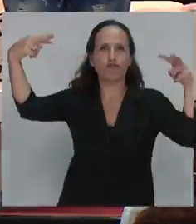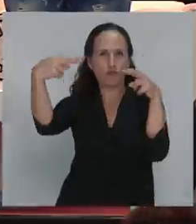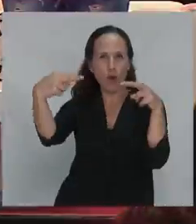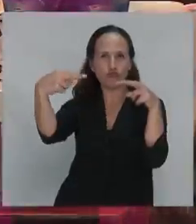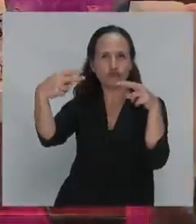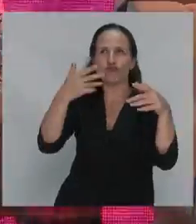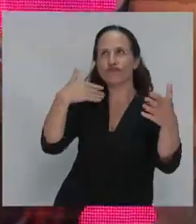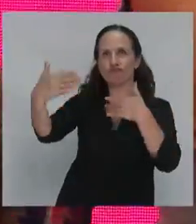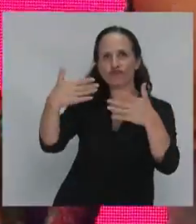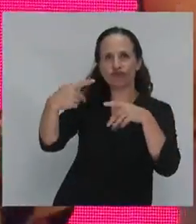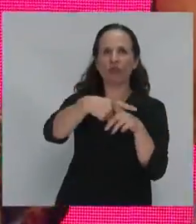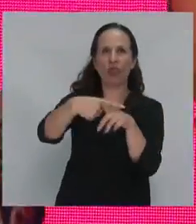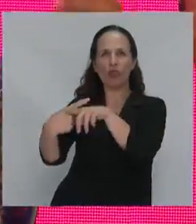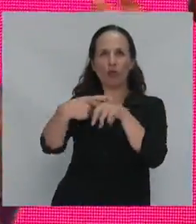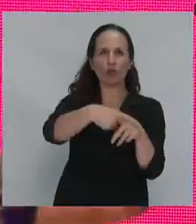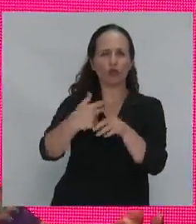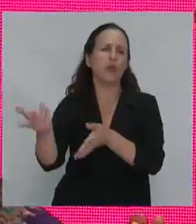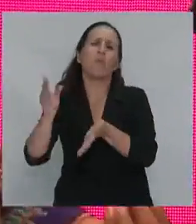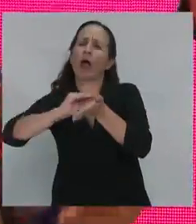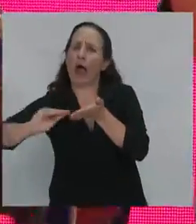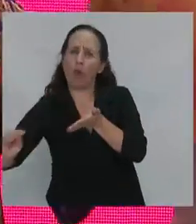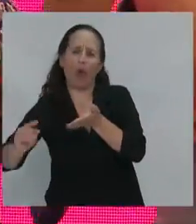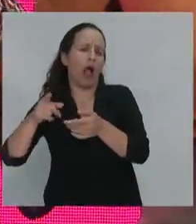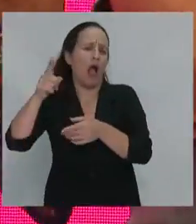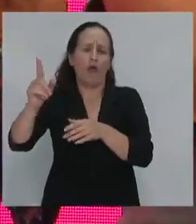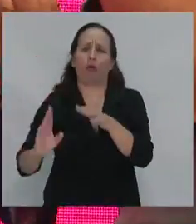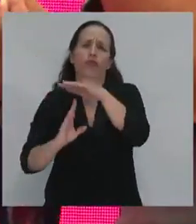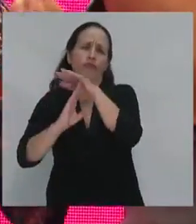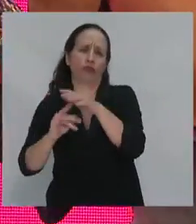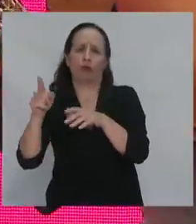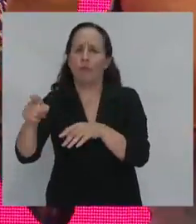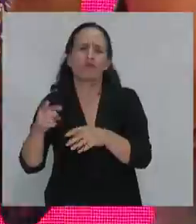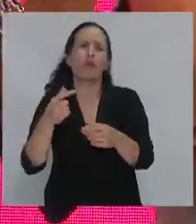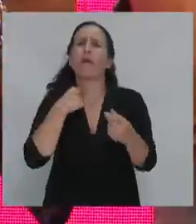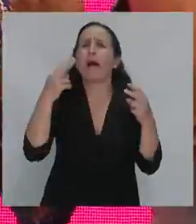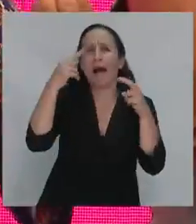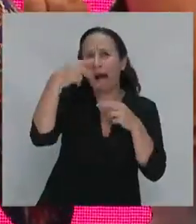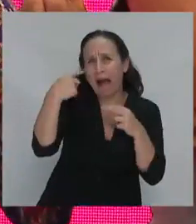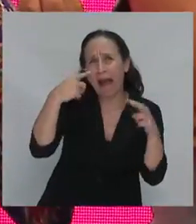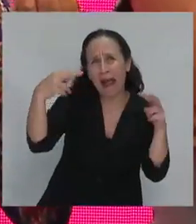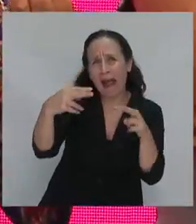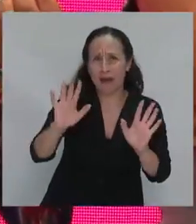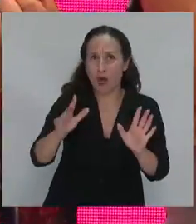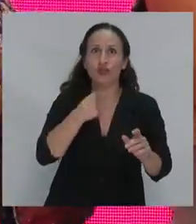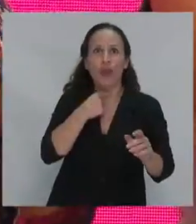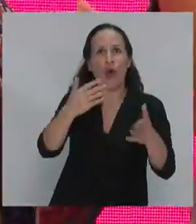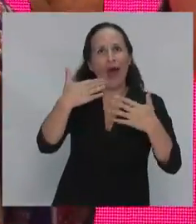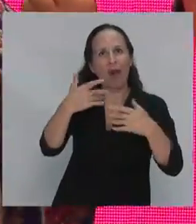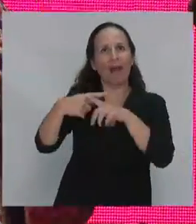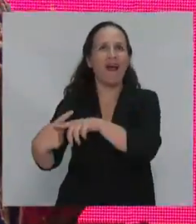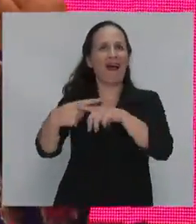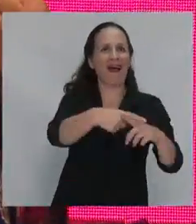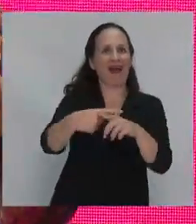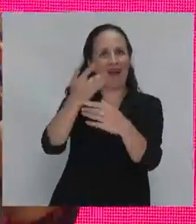yo no quería ver al abogado al gerente recursos humanos quiero verte para discutir de igual a igual siempre